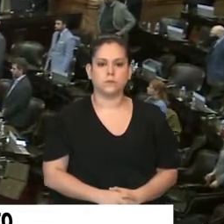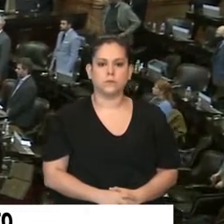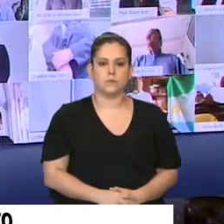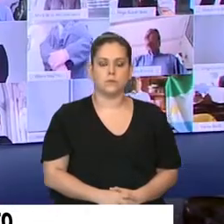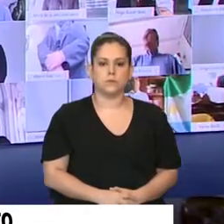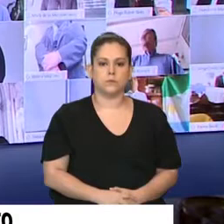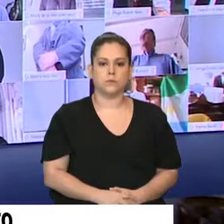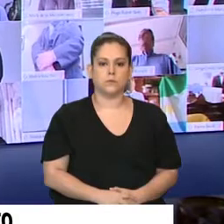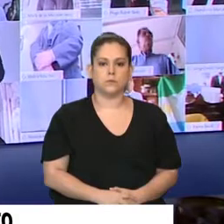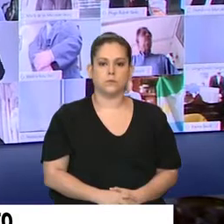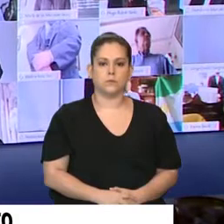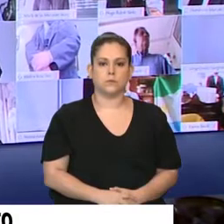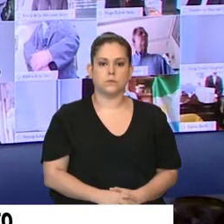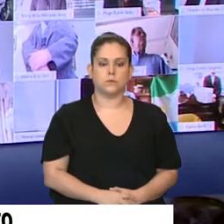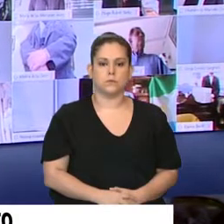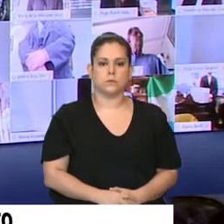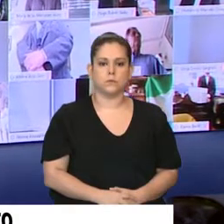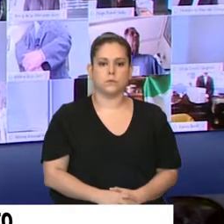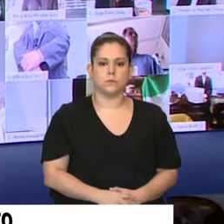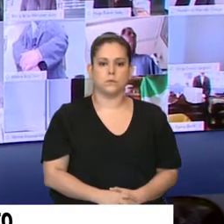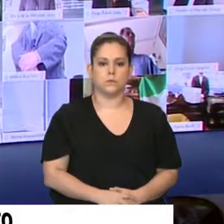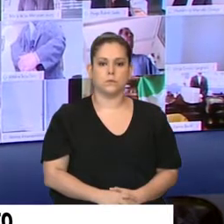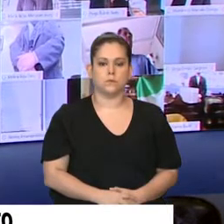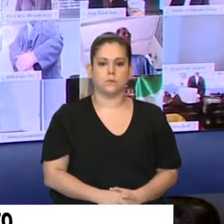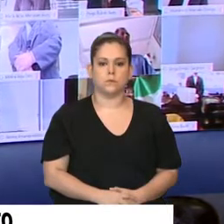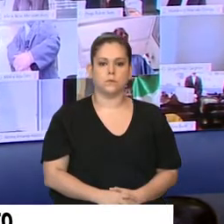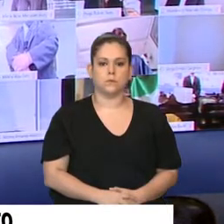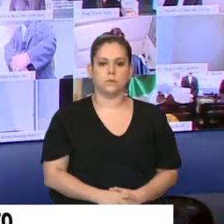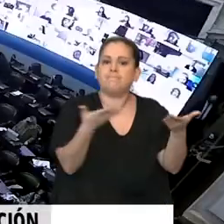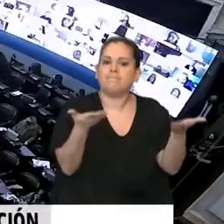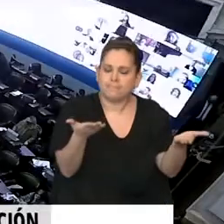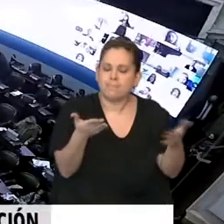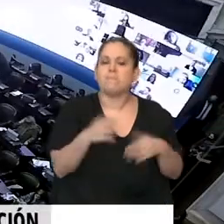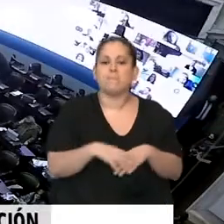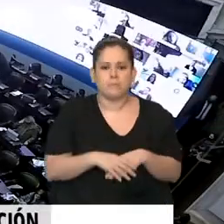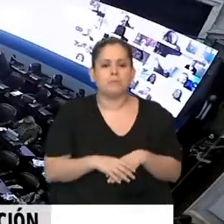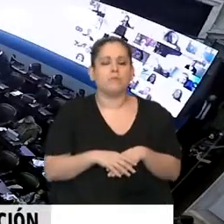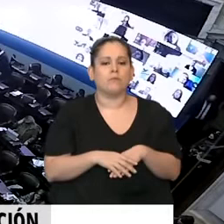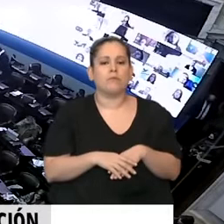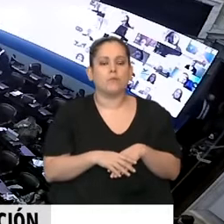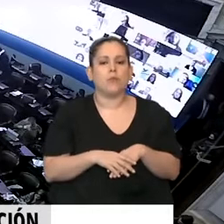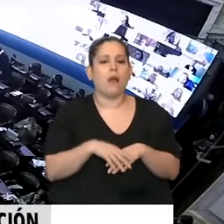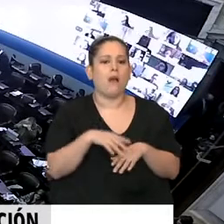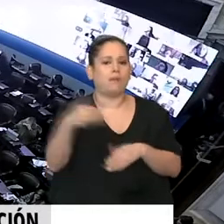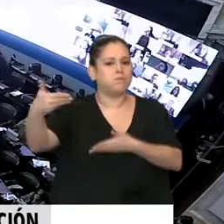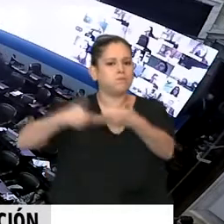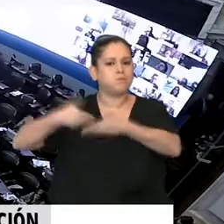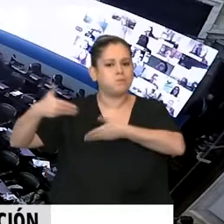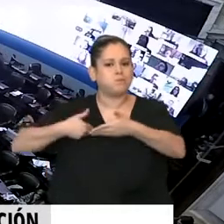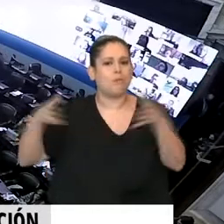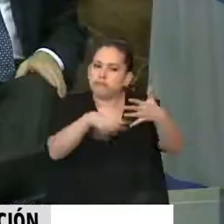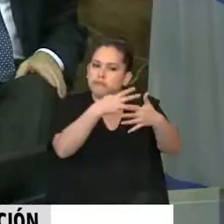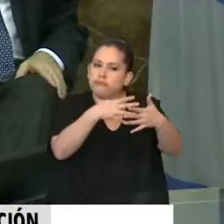a los proyectos de regulación del teletrabajo donación de plasma sanguíneo por parte de pacientes recuperados del cob y 19 y de